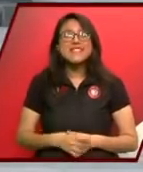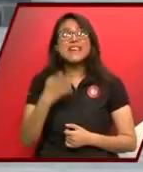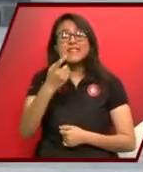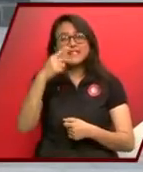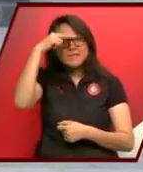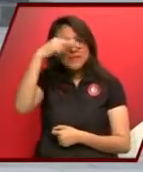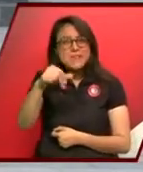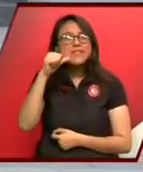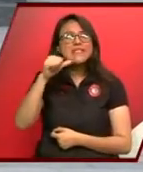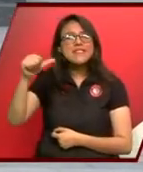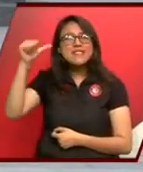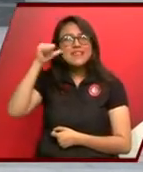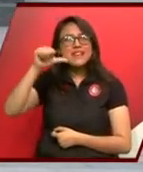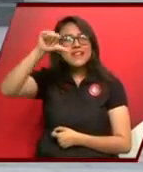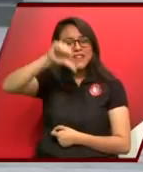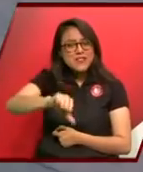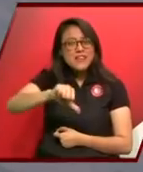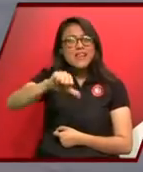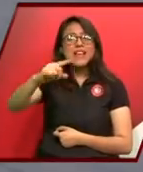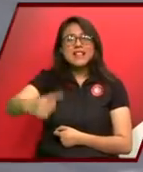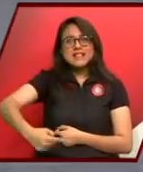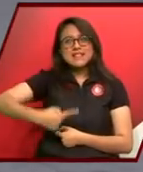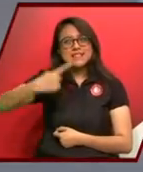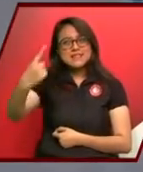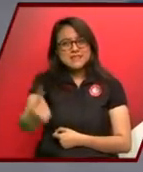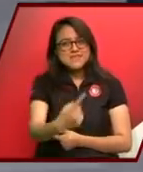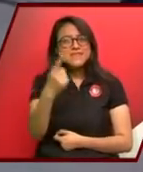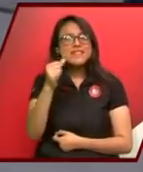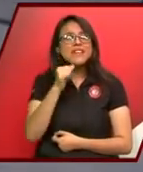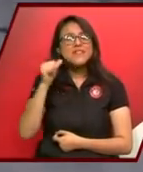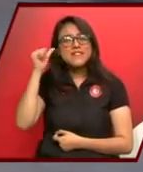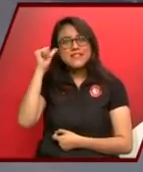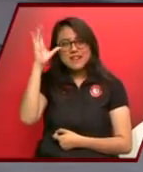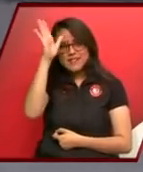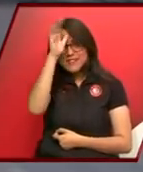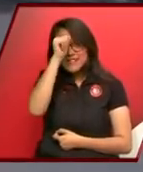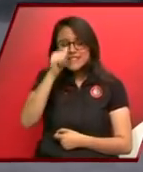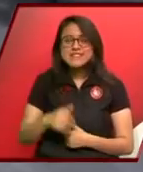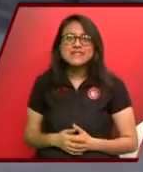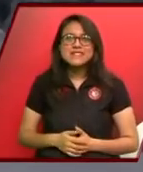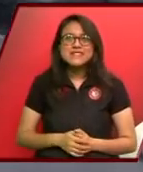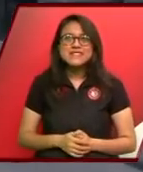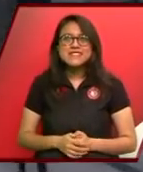Este es el México de ayer, el de hoy y el de siempre.